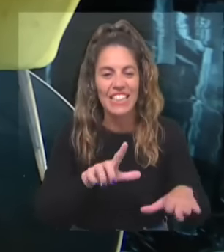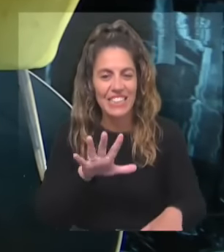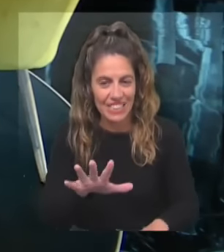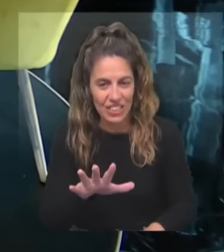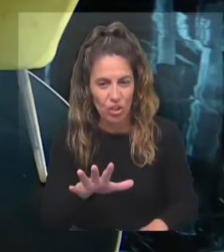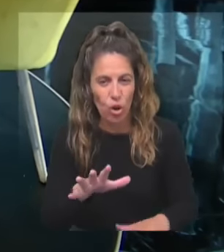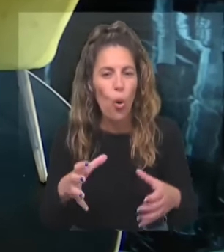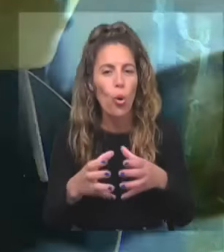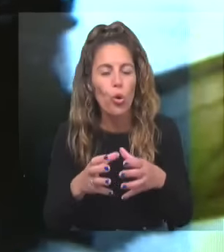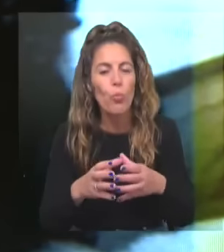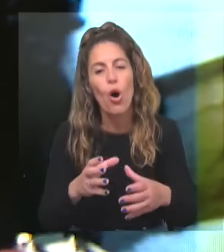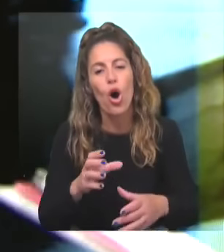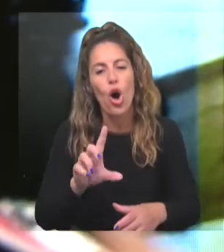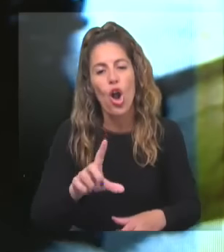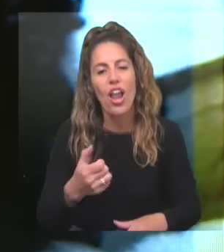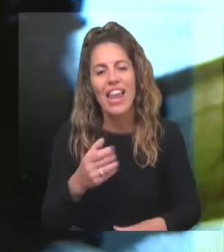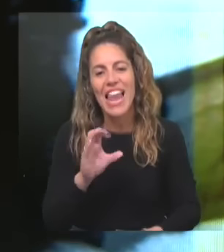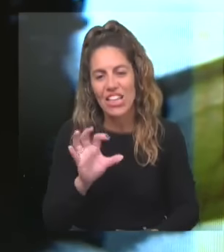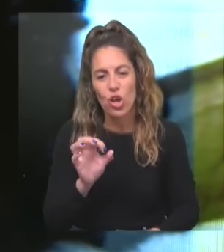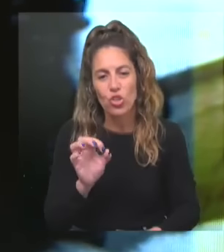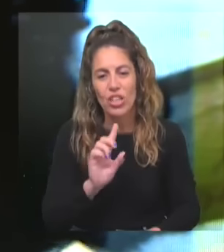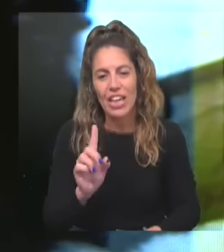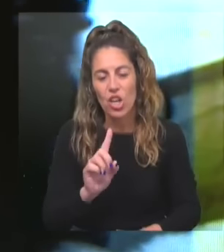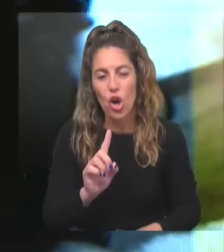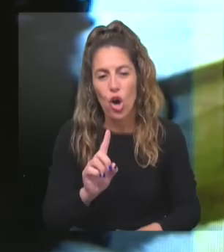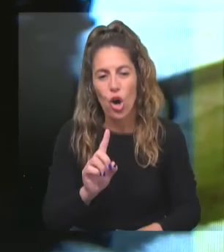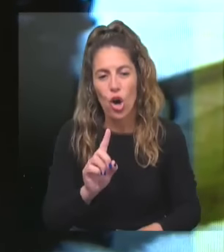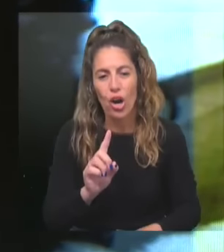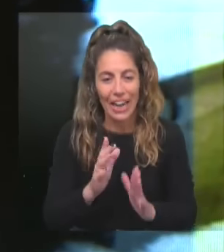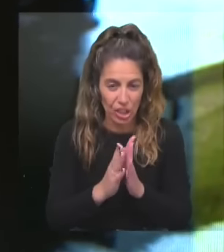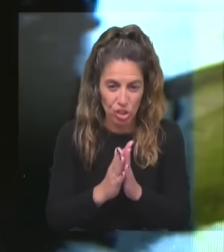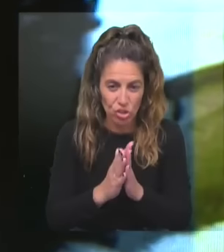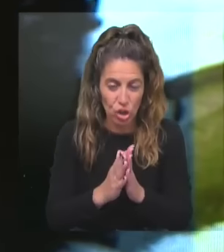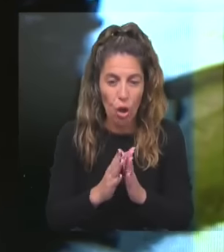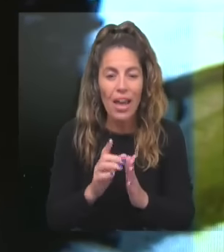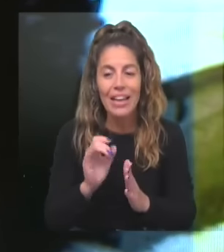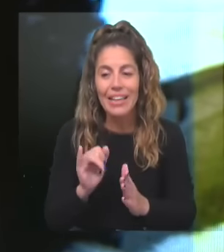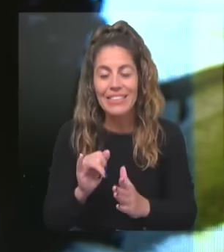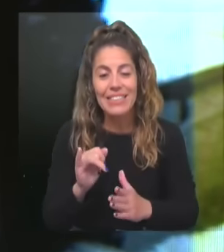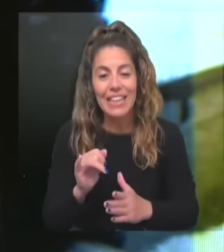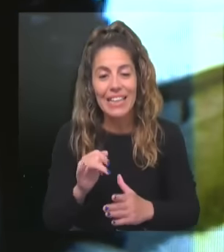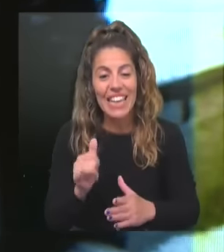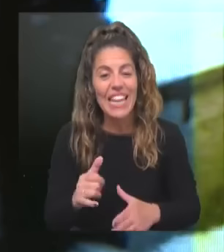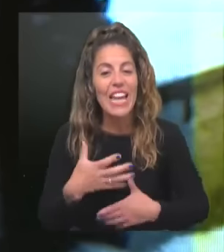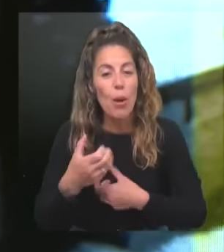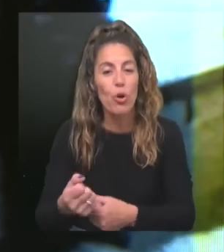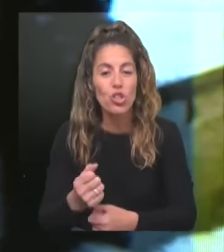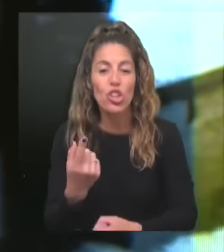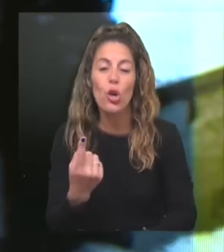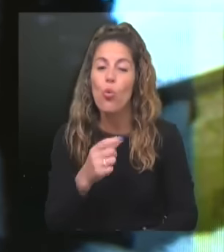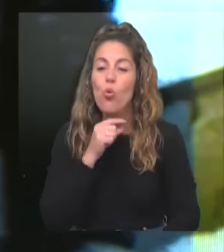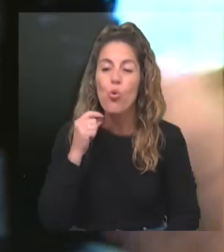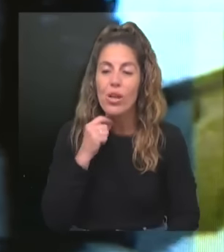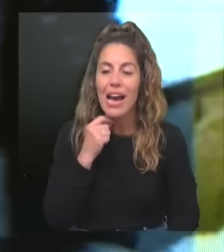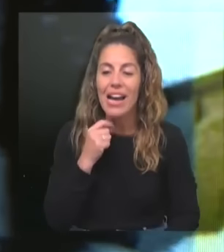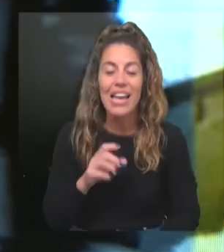de laicos con el apoyo de un cura que se comprometen